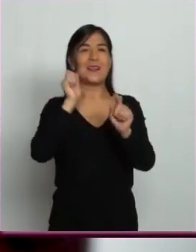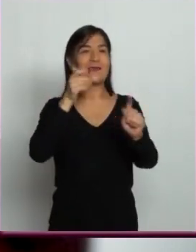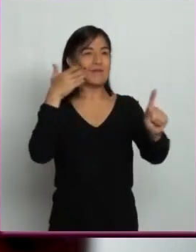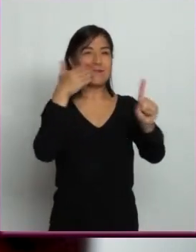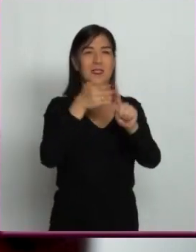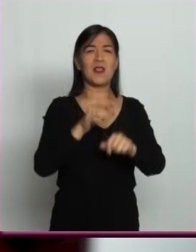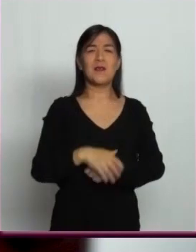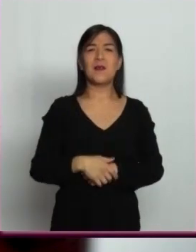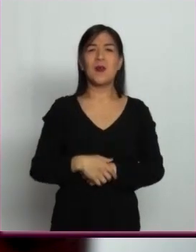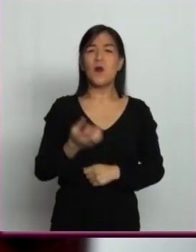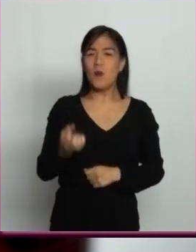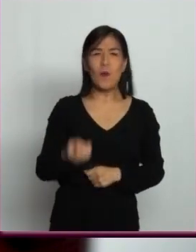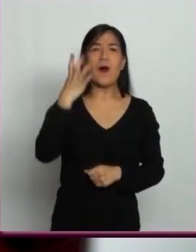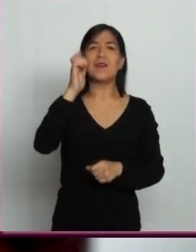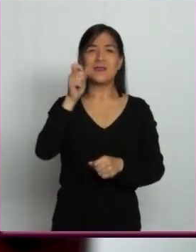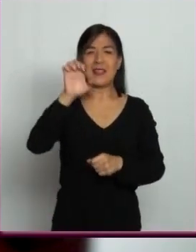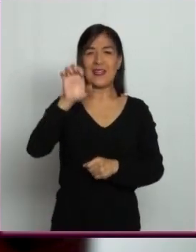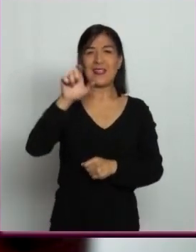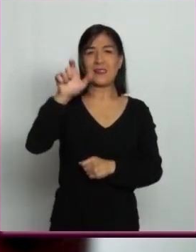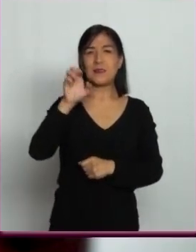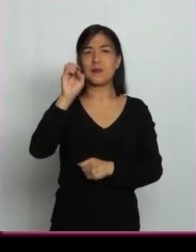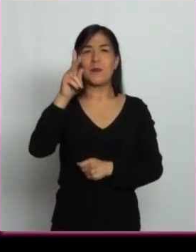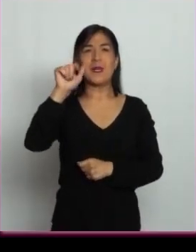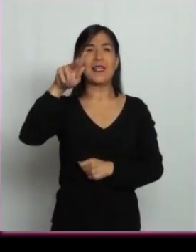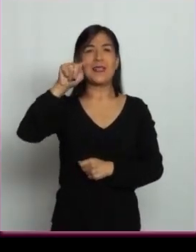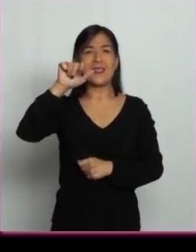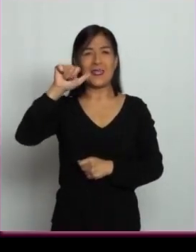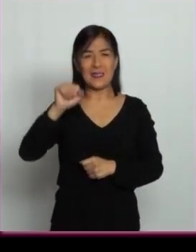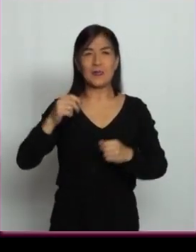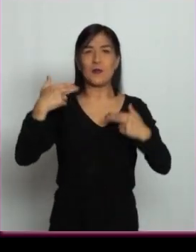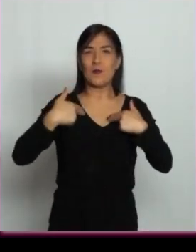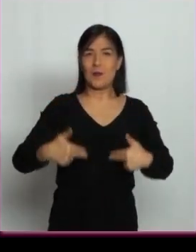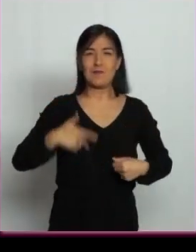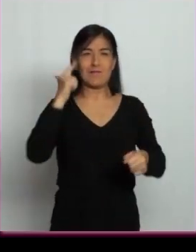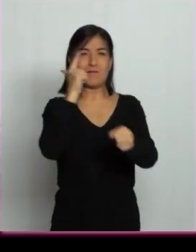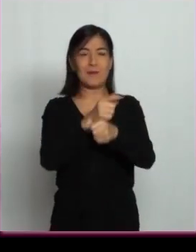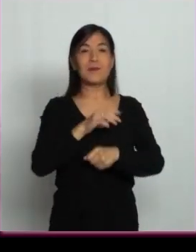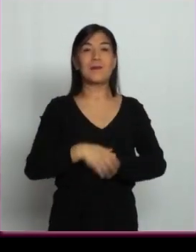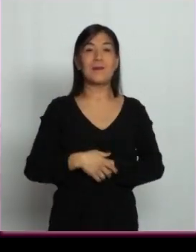¿Cuántos exoplanetas ha descubierto el ser humano? Pues mira, a